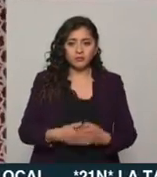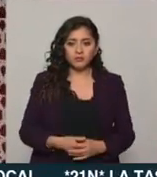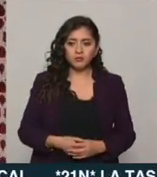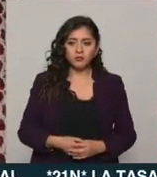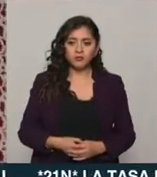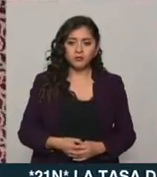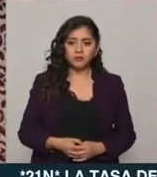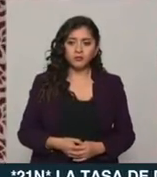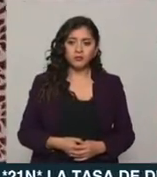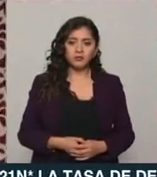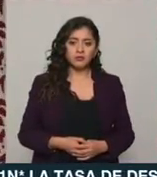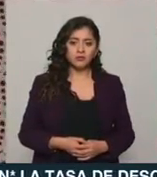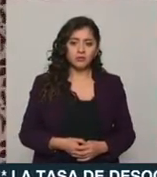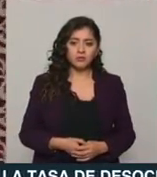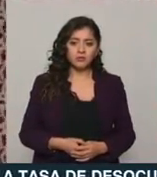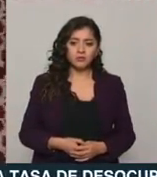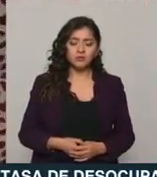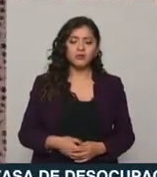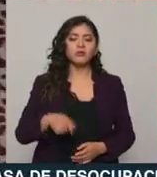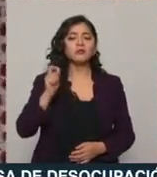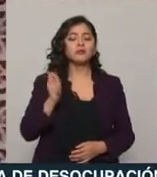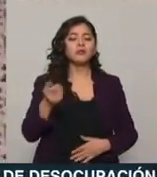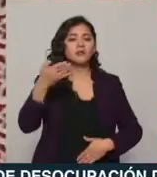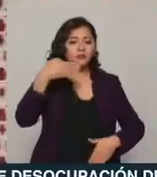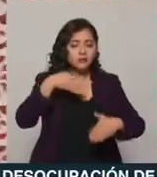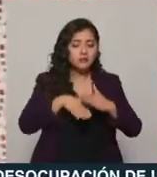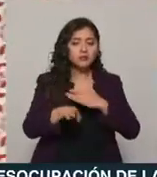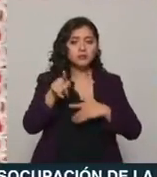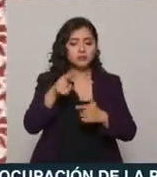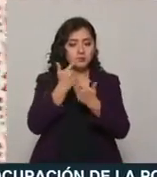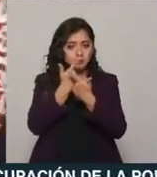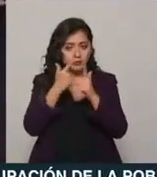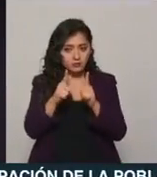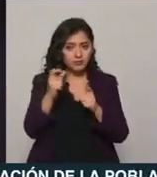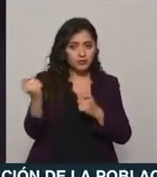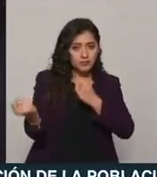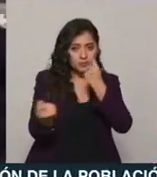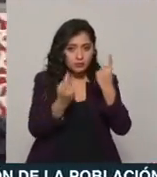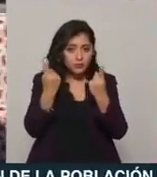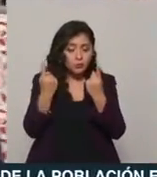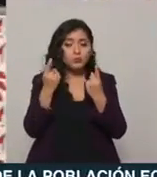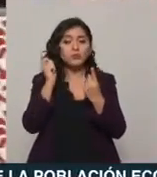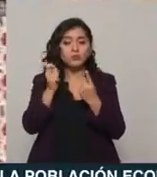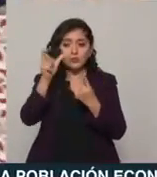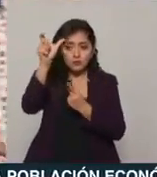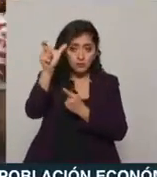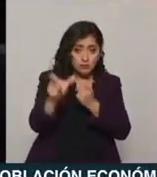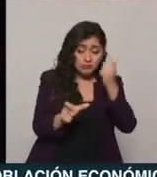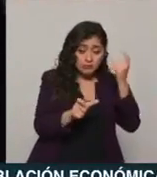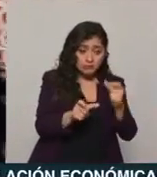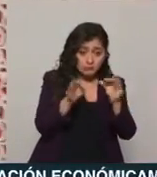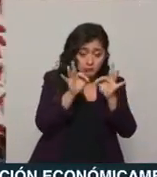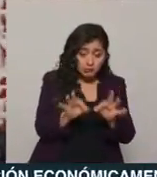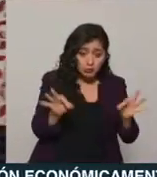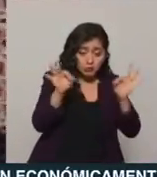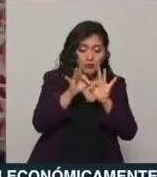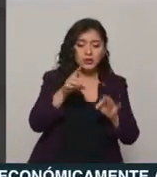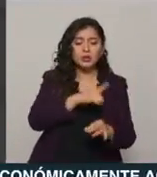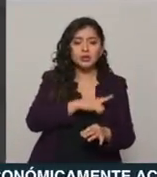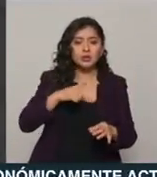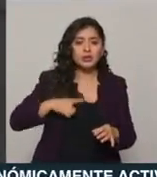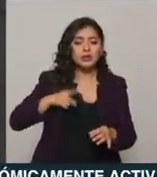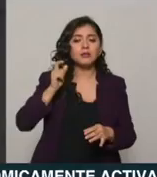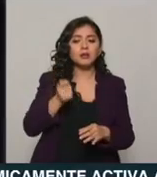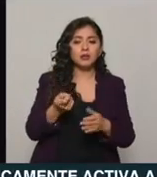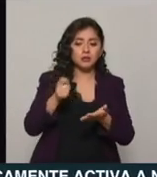libre, algunas piezas por la naturaleza que tienen necesitan de registro para que se puedan poner las gafas de